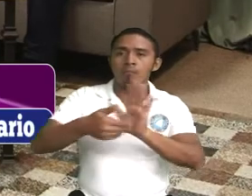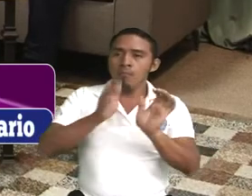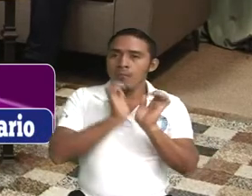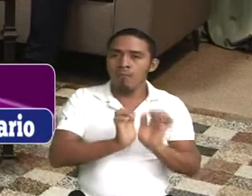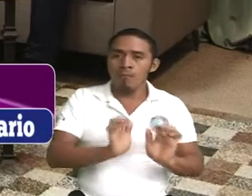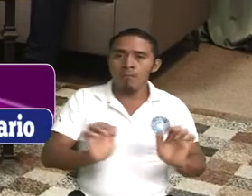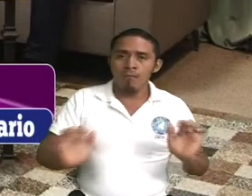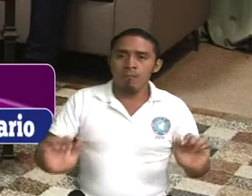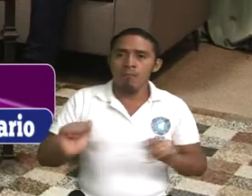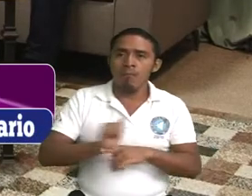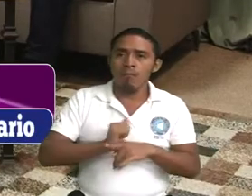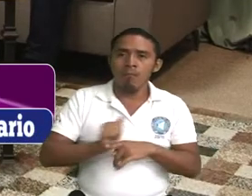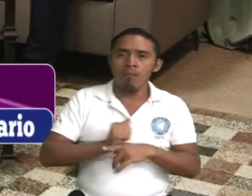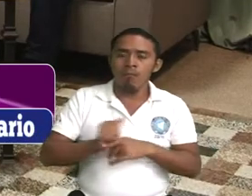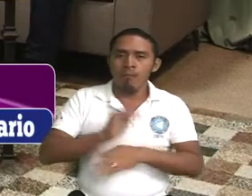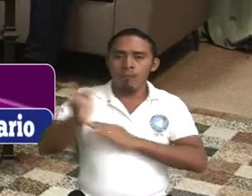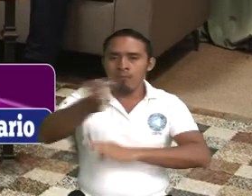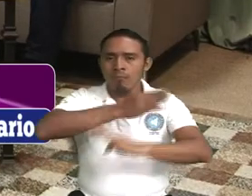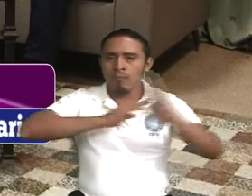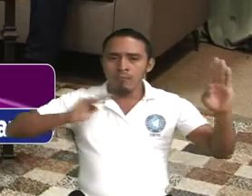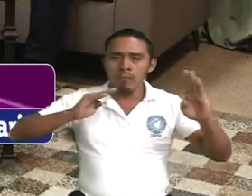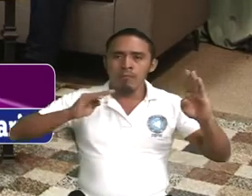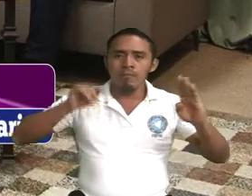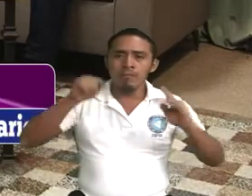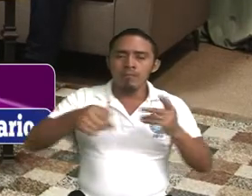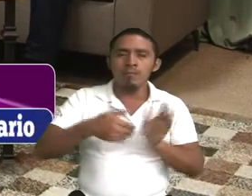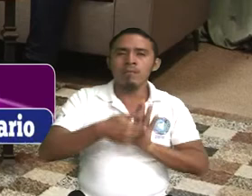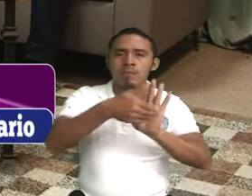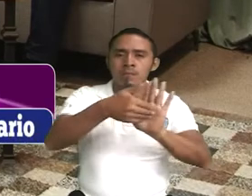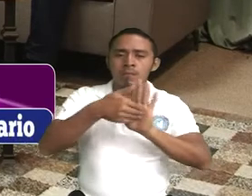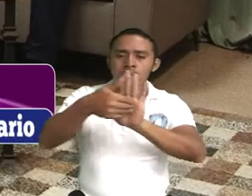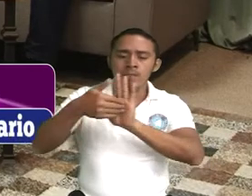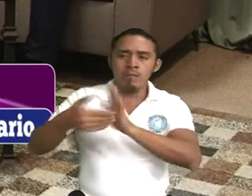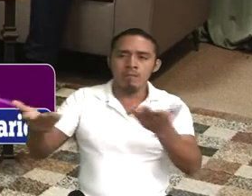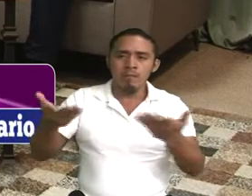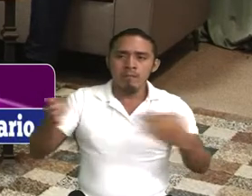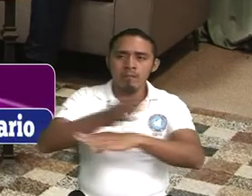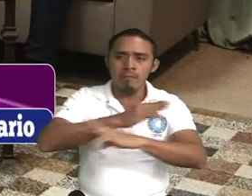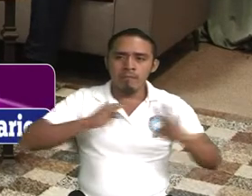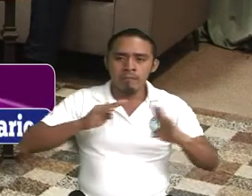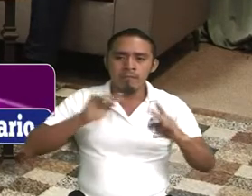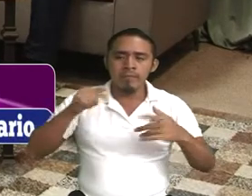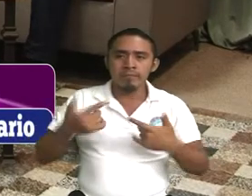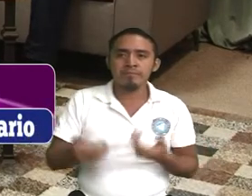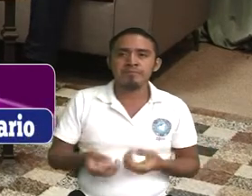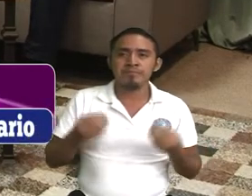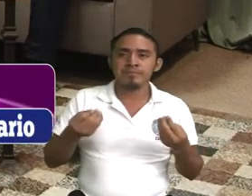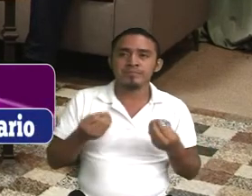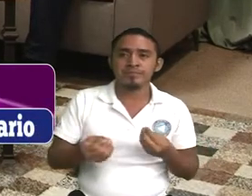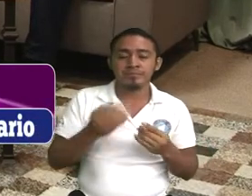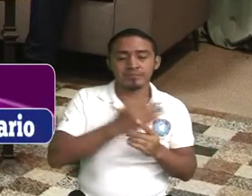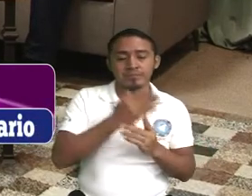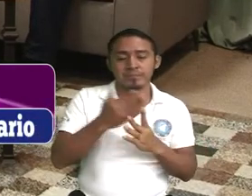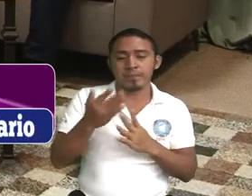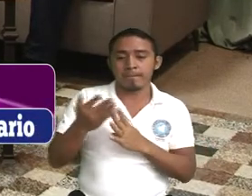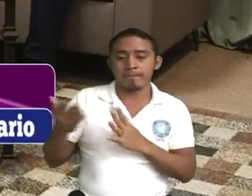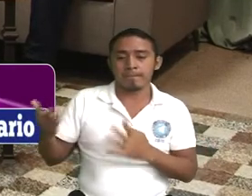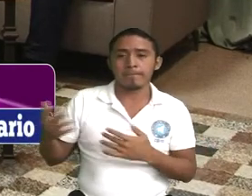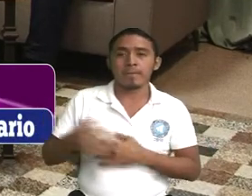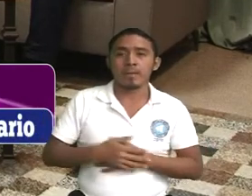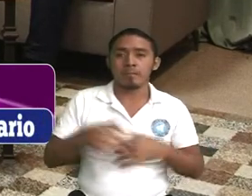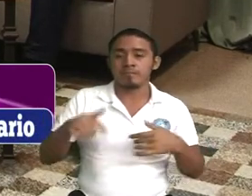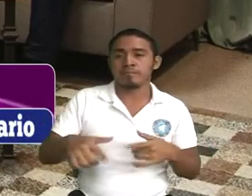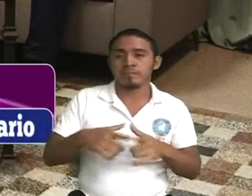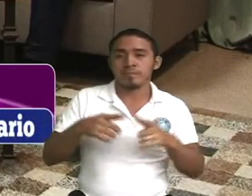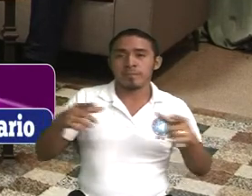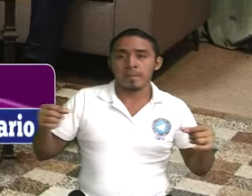niños que practican taekwondo. Entonces van a hacer ahí una demostración el día. Entonces hay una serie de actividades en